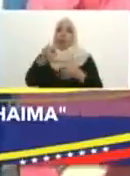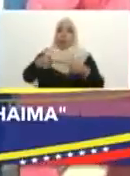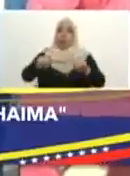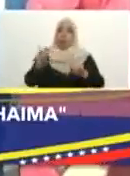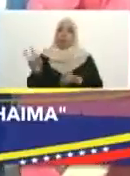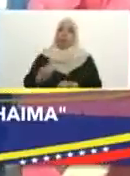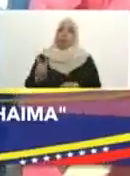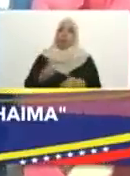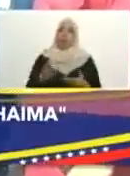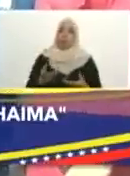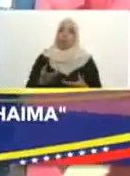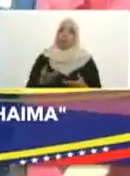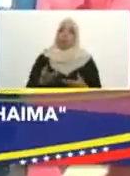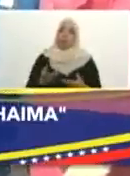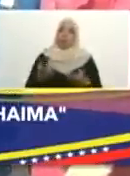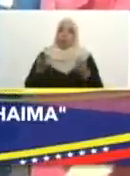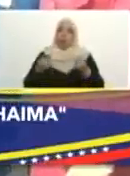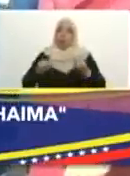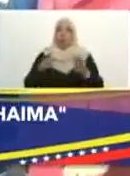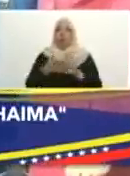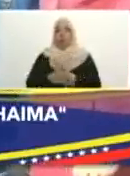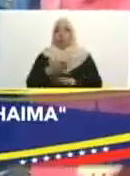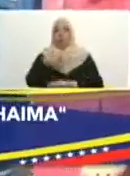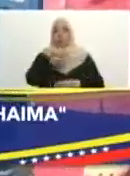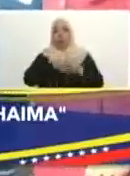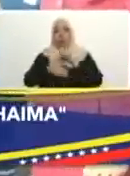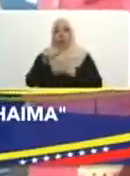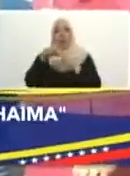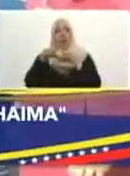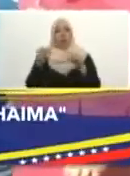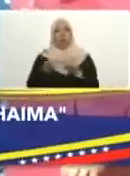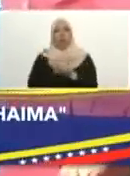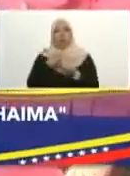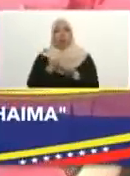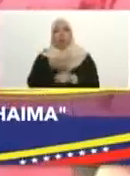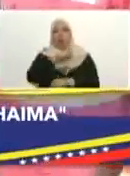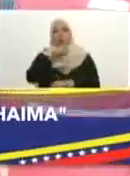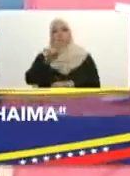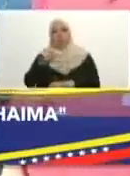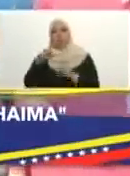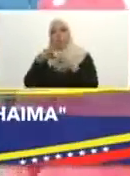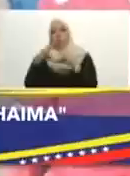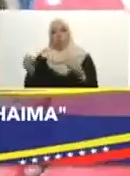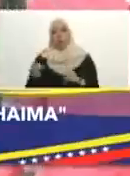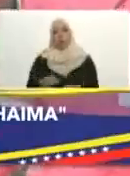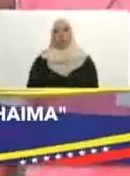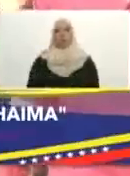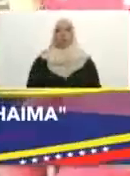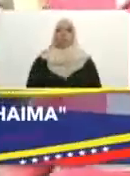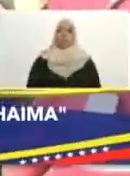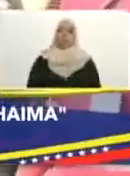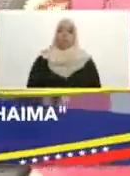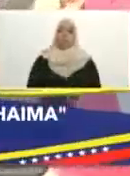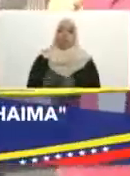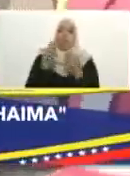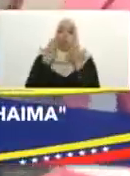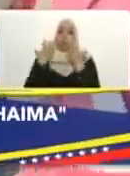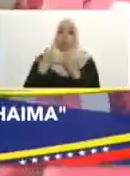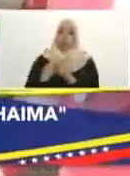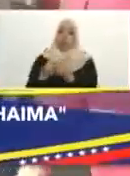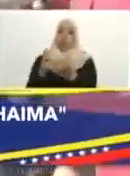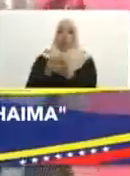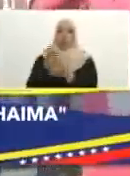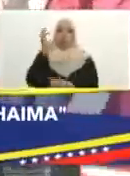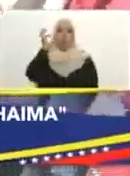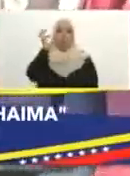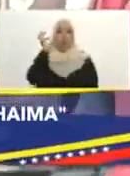contra Venezuela. Vamos curando heridas y las vamos a curar completica, las vamos a curar todas. Compañero Cipriano, por aquí tenemos una